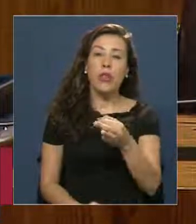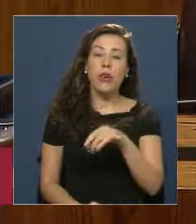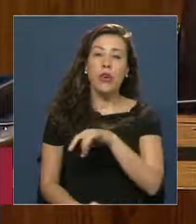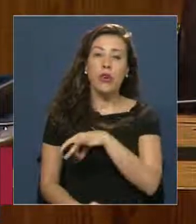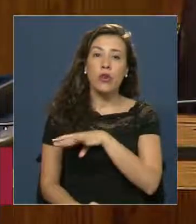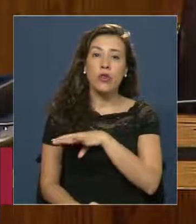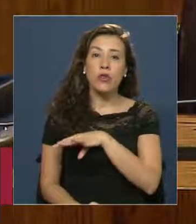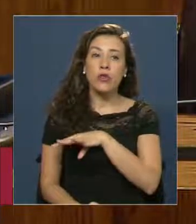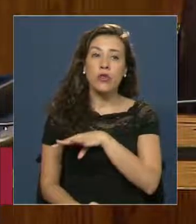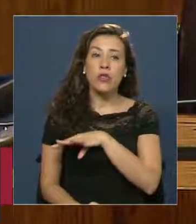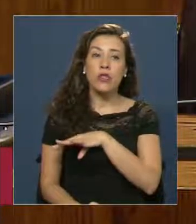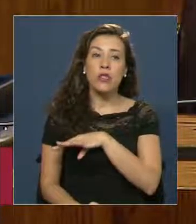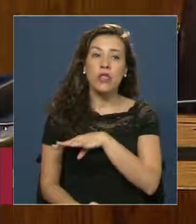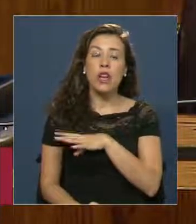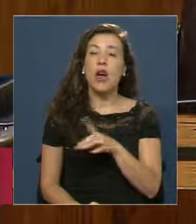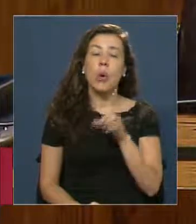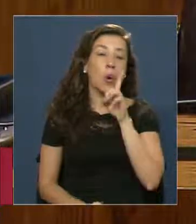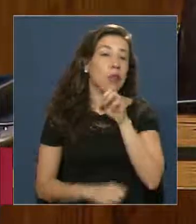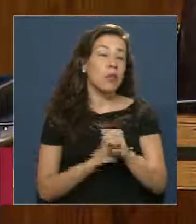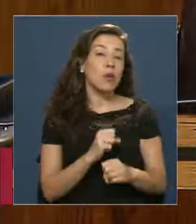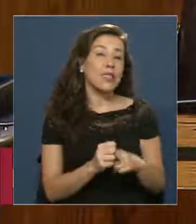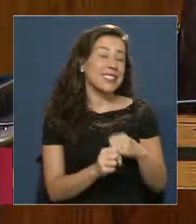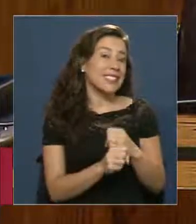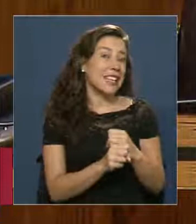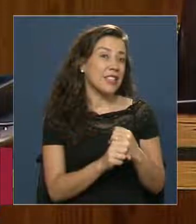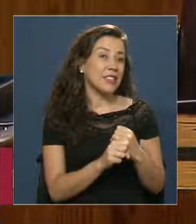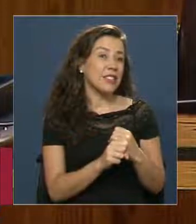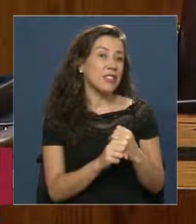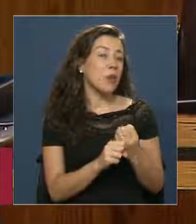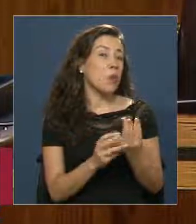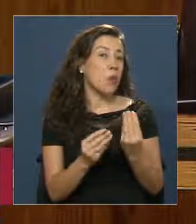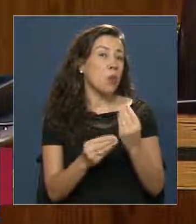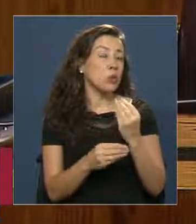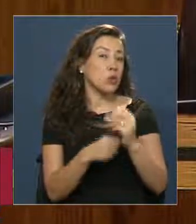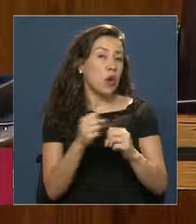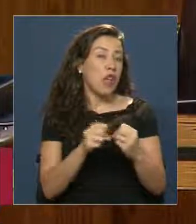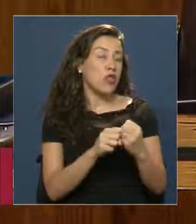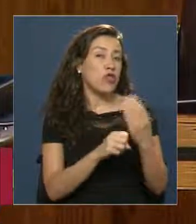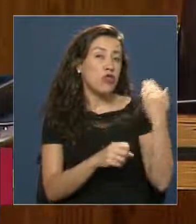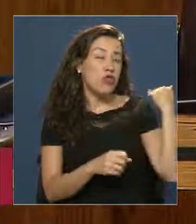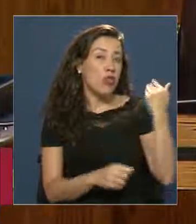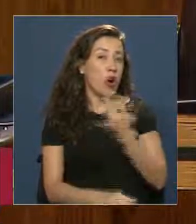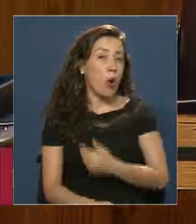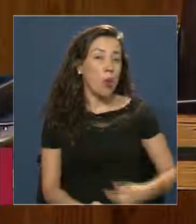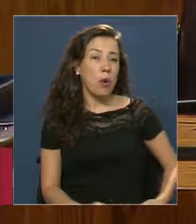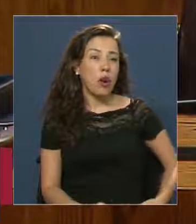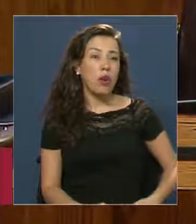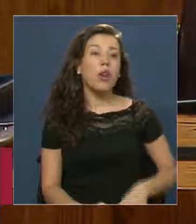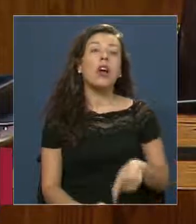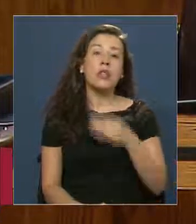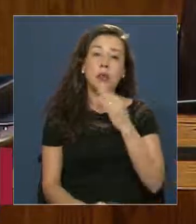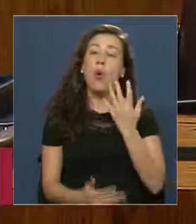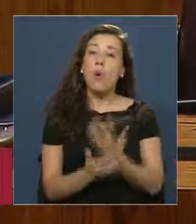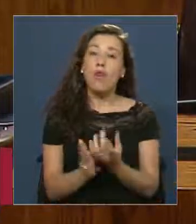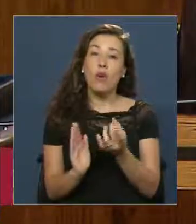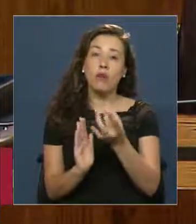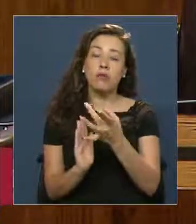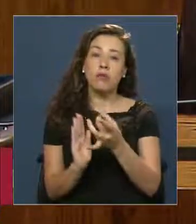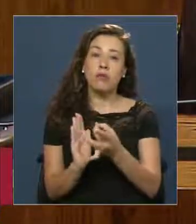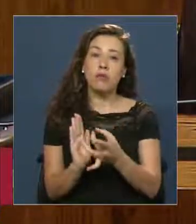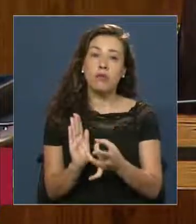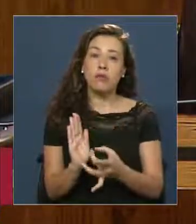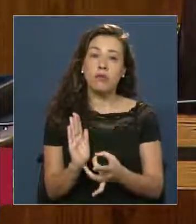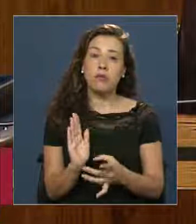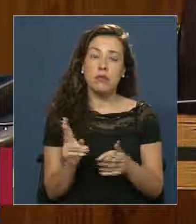en Chile, en las últimas décadas, es decir, en varios gobiernos anteriores, se habían cometido violaciones a